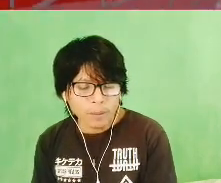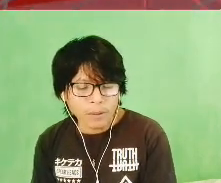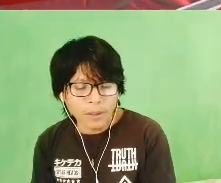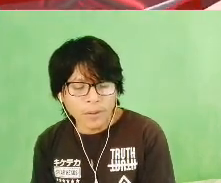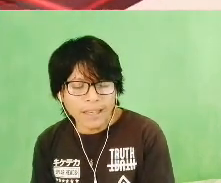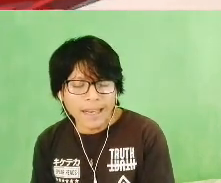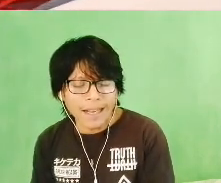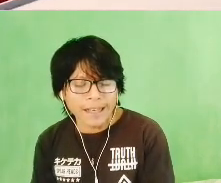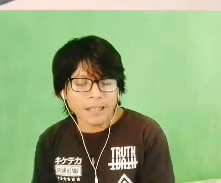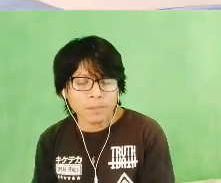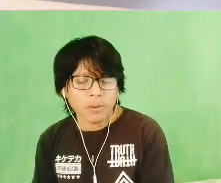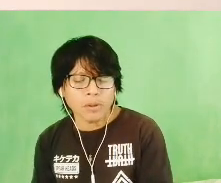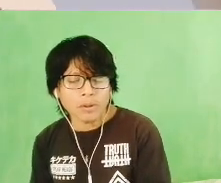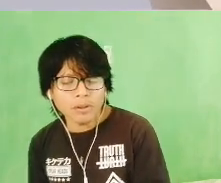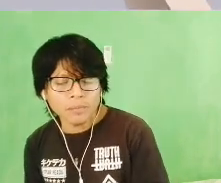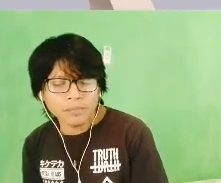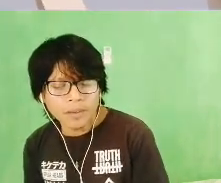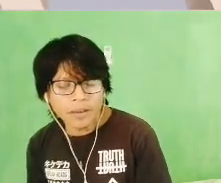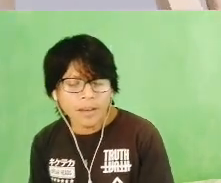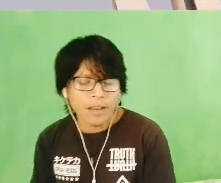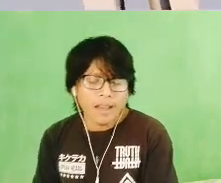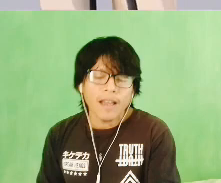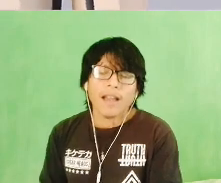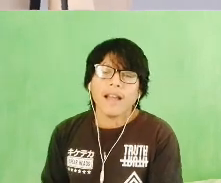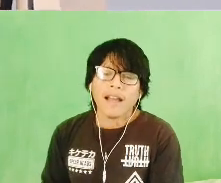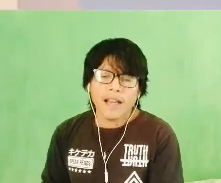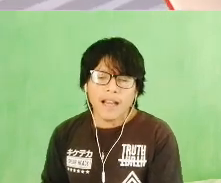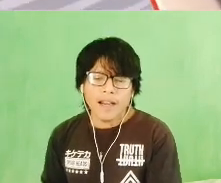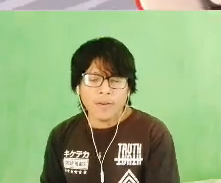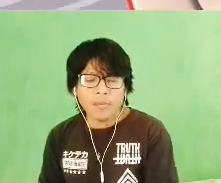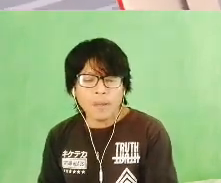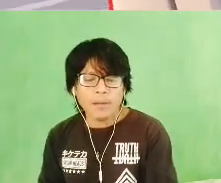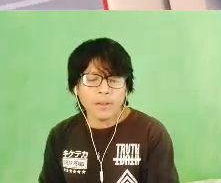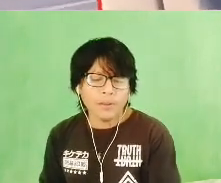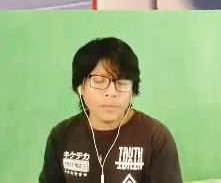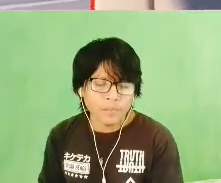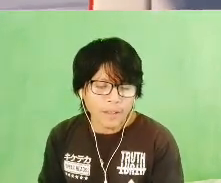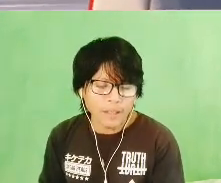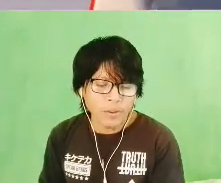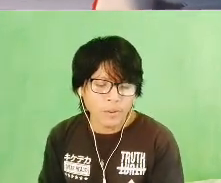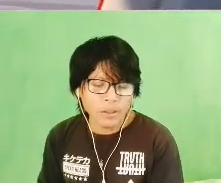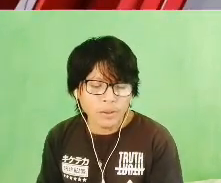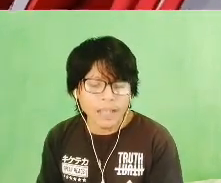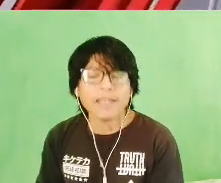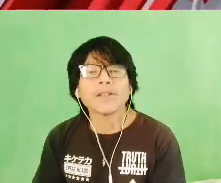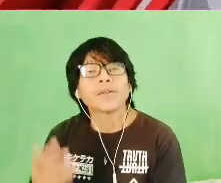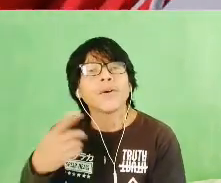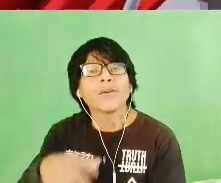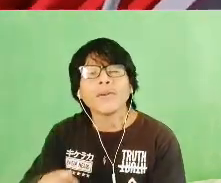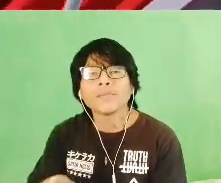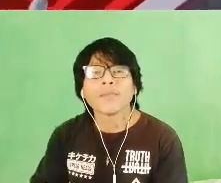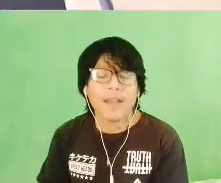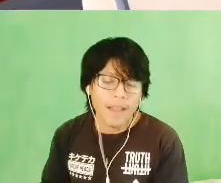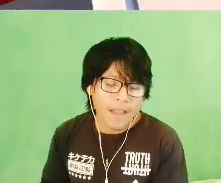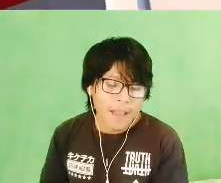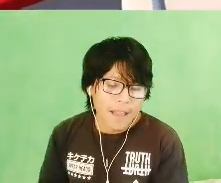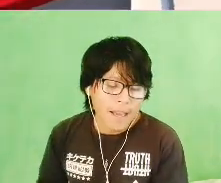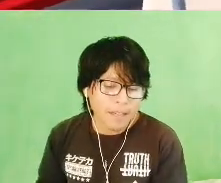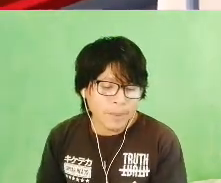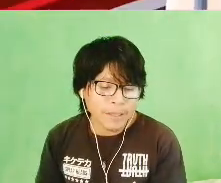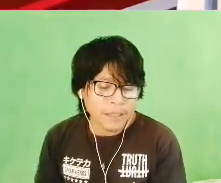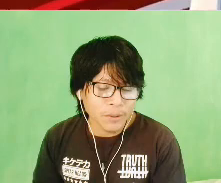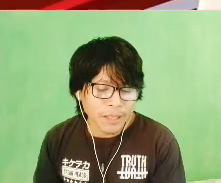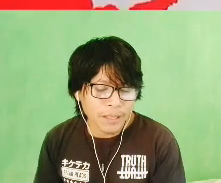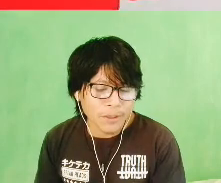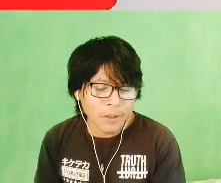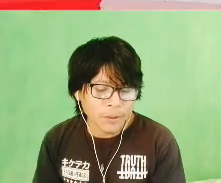Manuel López Obrador, que le respondió a un periódico de Estados Unidos. Esto en torno a